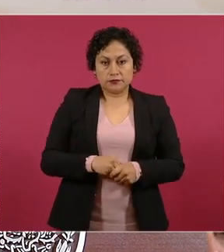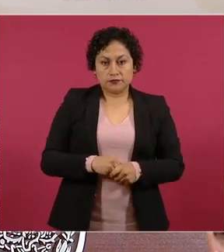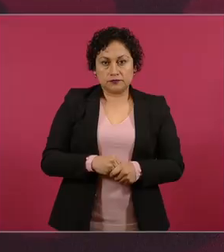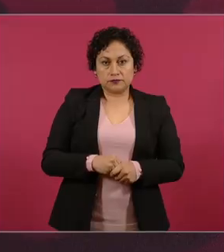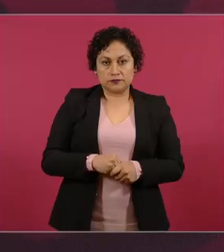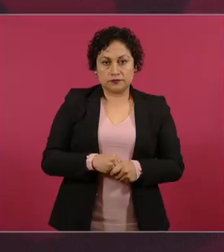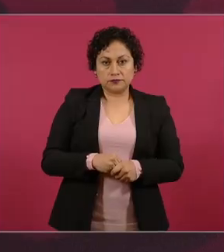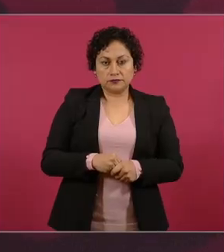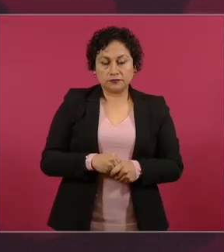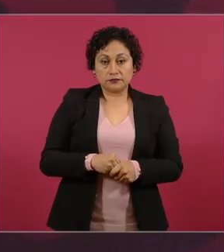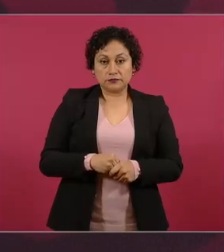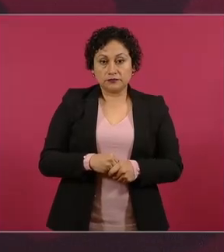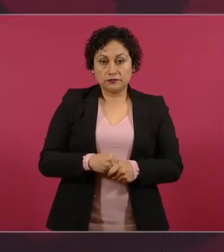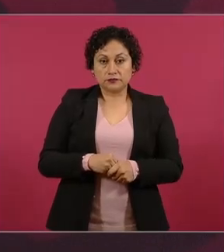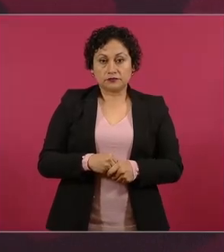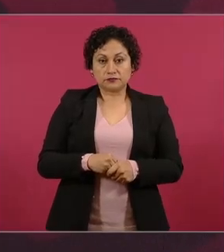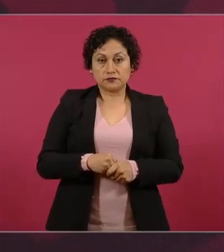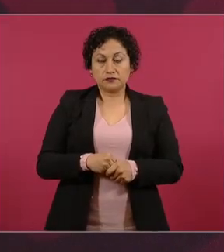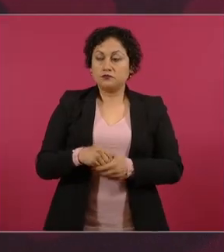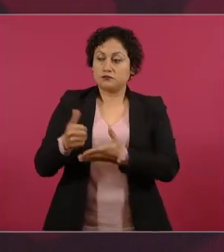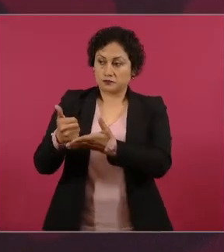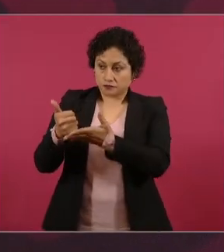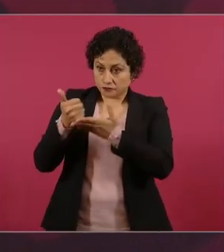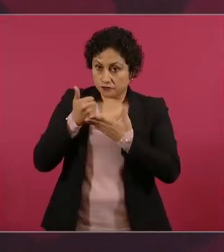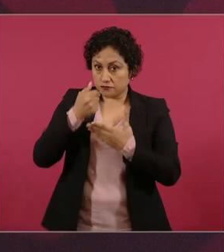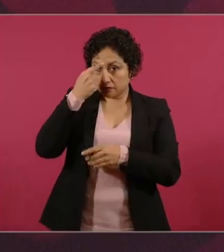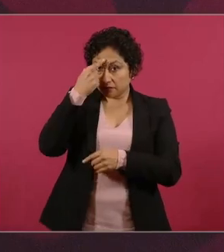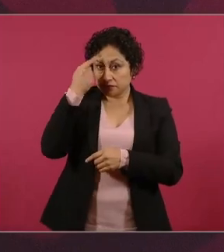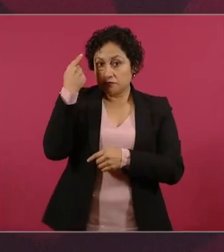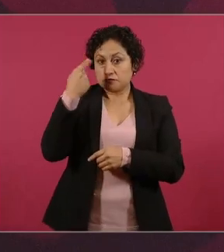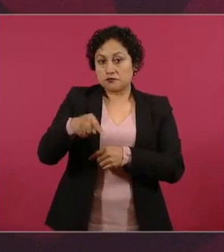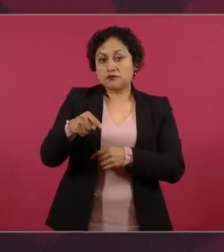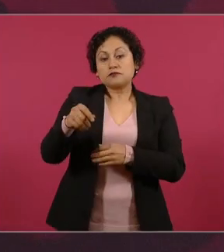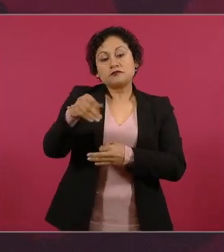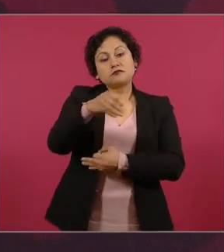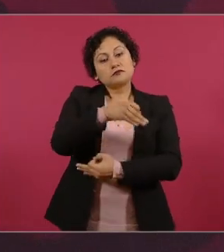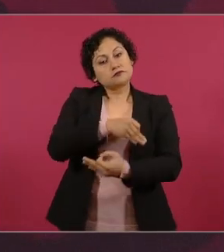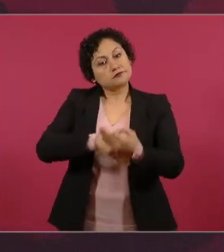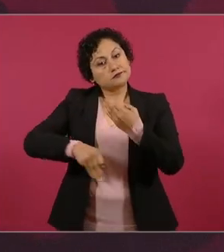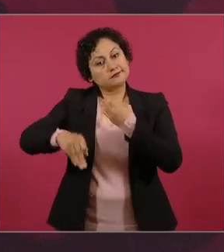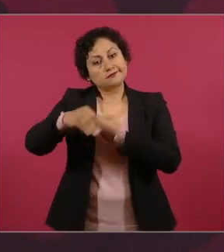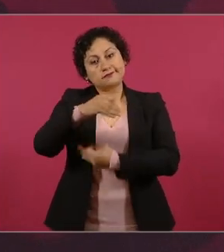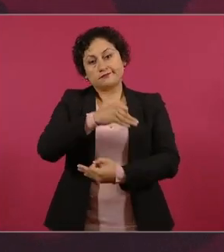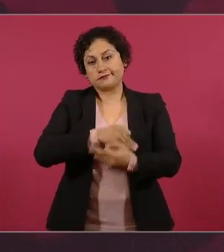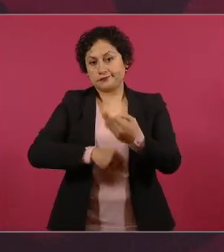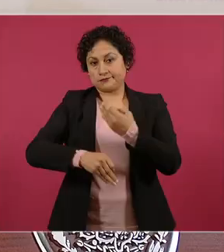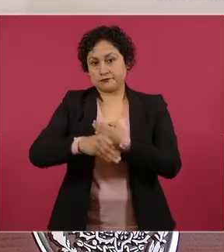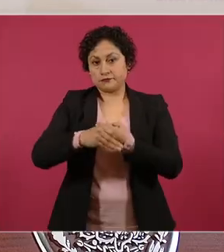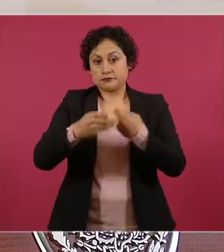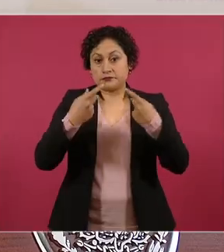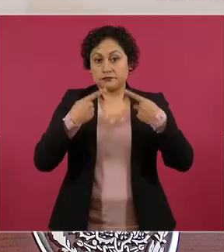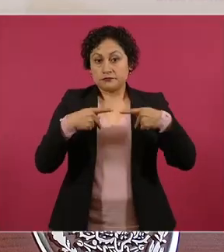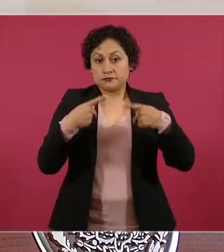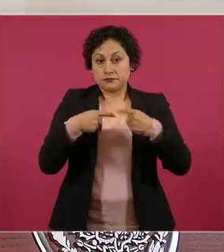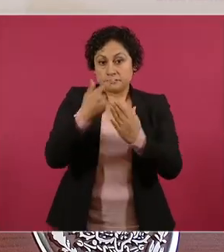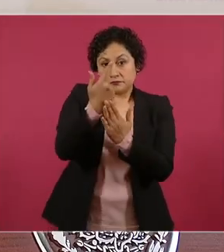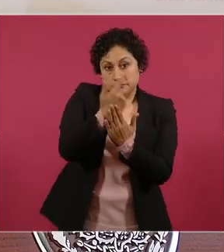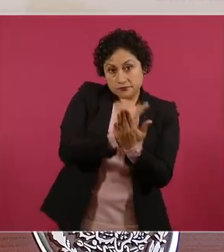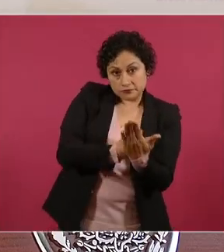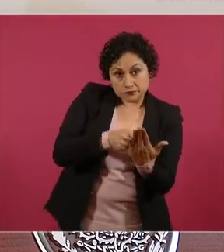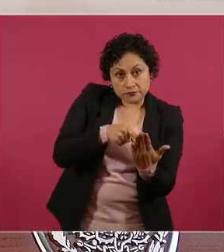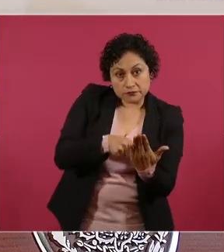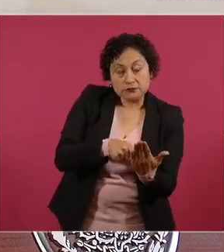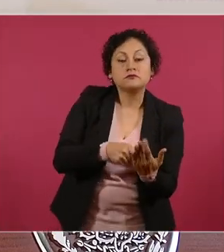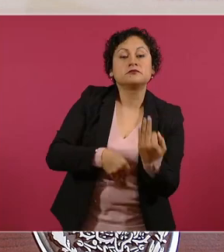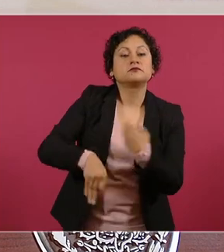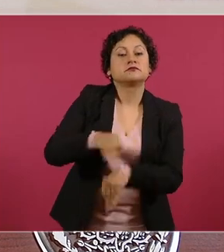proporcione, ¿no?, apoyo a todos los que aparecen en las listas, pero es un hackeo, lo que